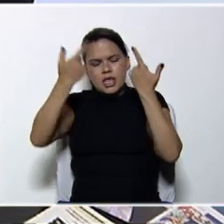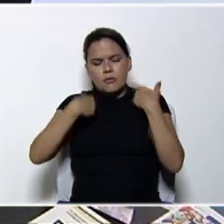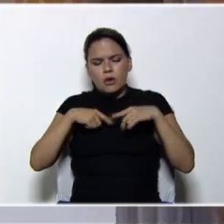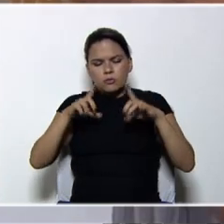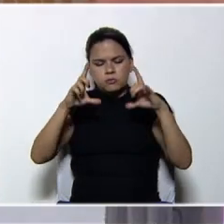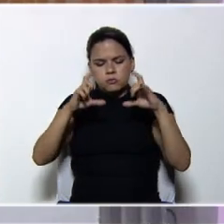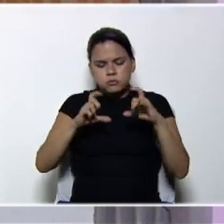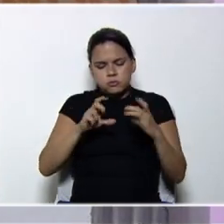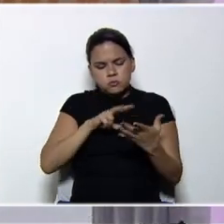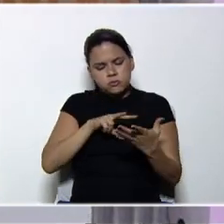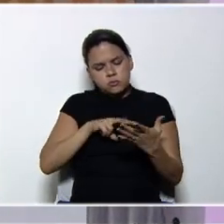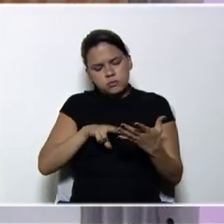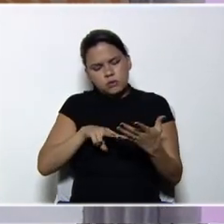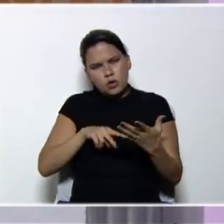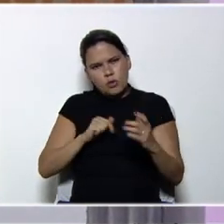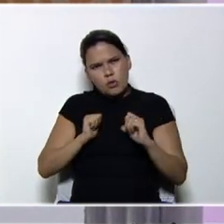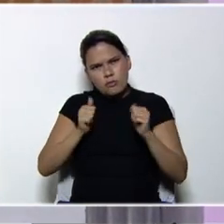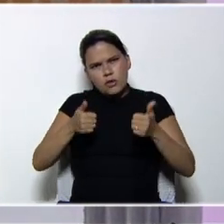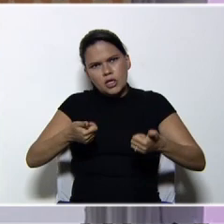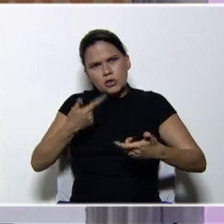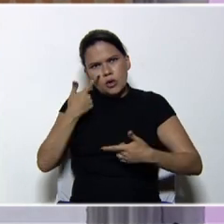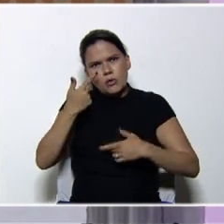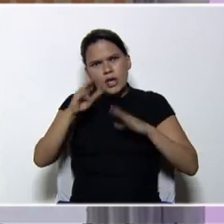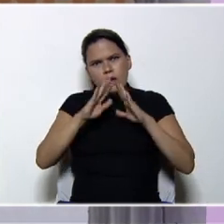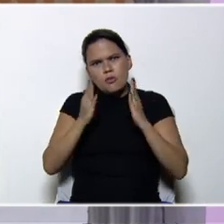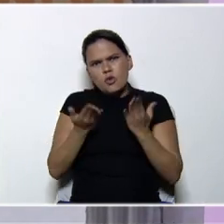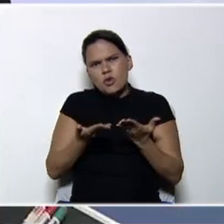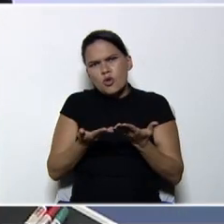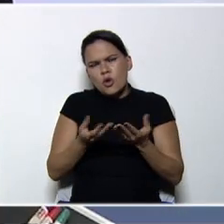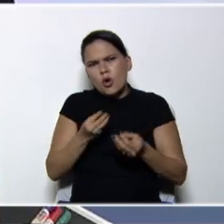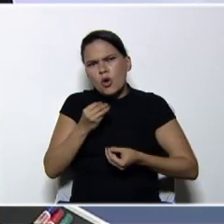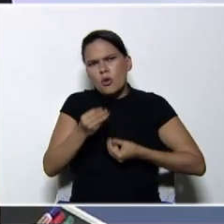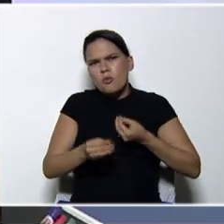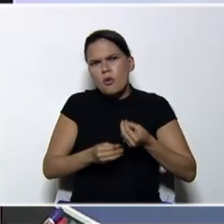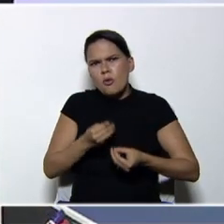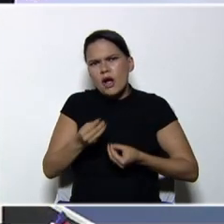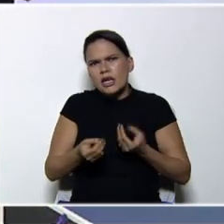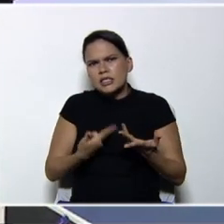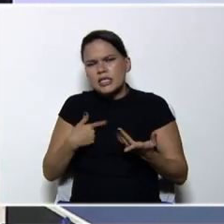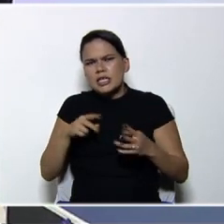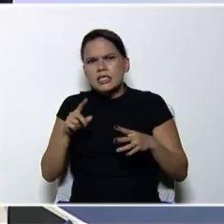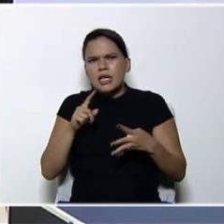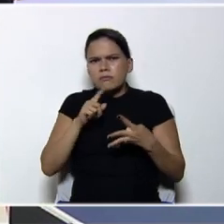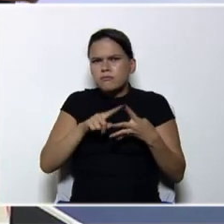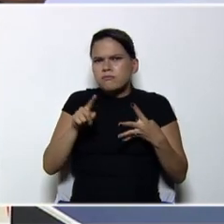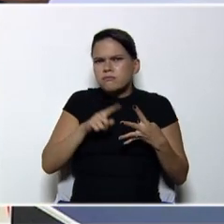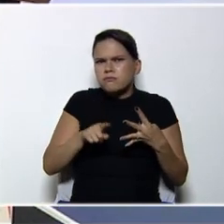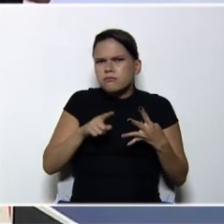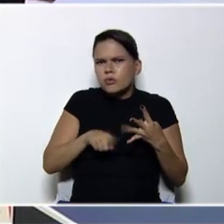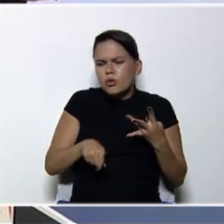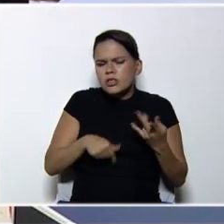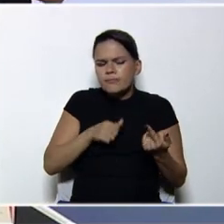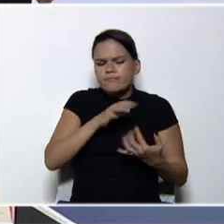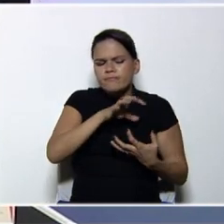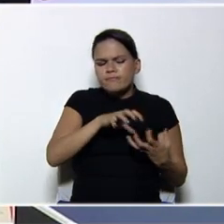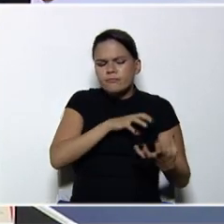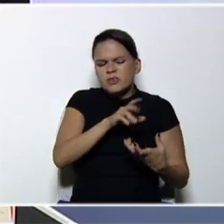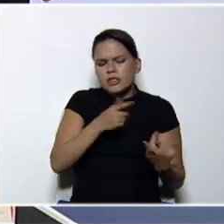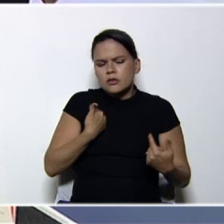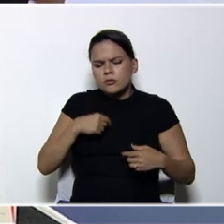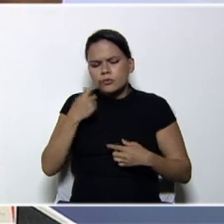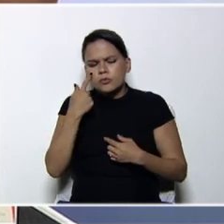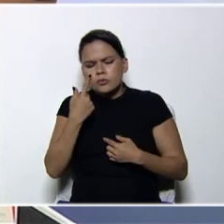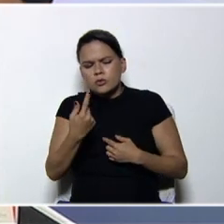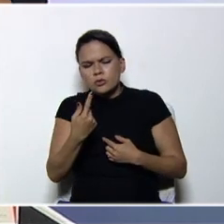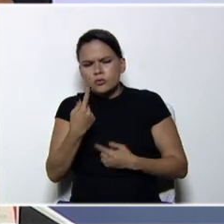análisis, cómo empiezo a ver el mundo, cómo van a ser esos rasgos de cosas, de situaciones que se están presentando y que yo